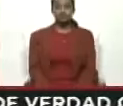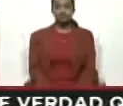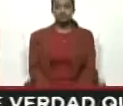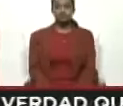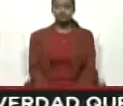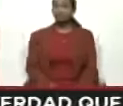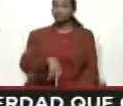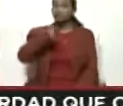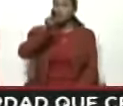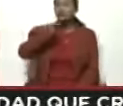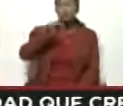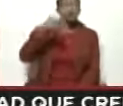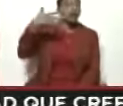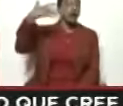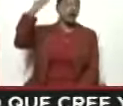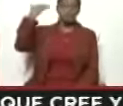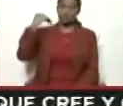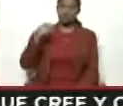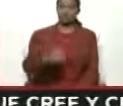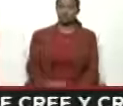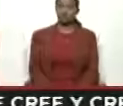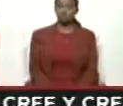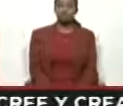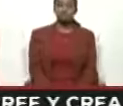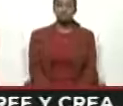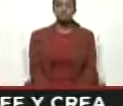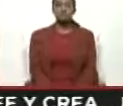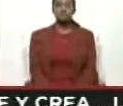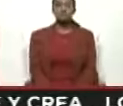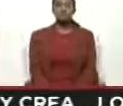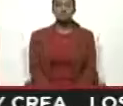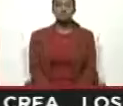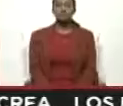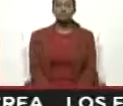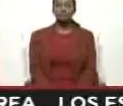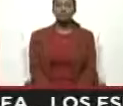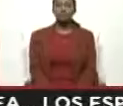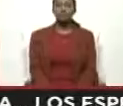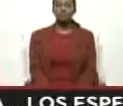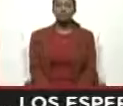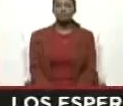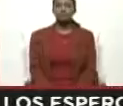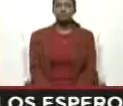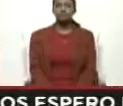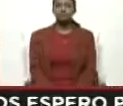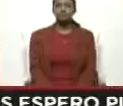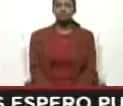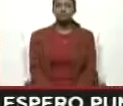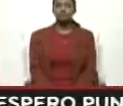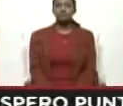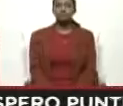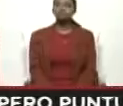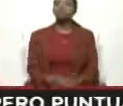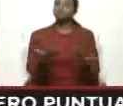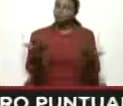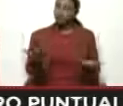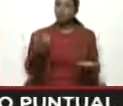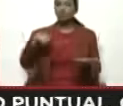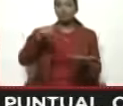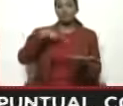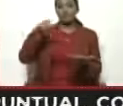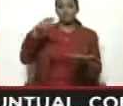Nunca antes, en verdad. Y además enviamos un mensaje a los compañeros, la tarea que nos dio el